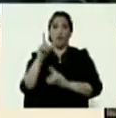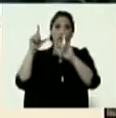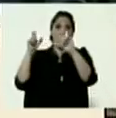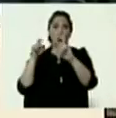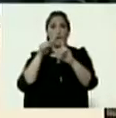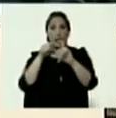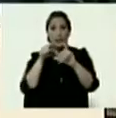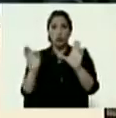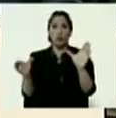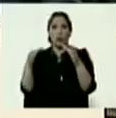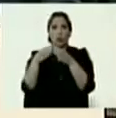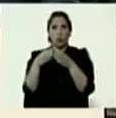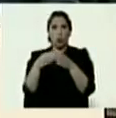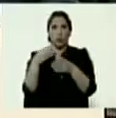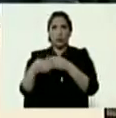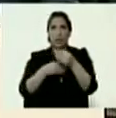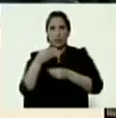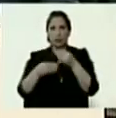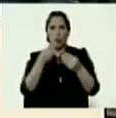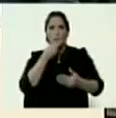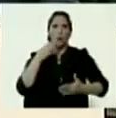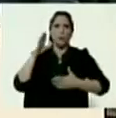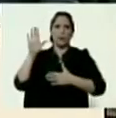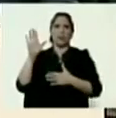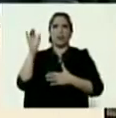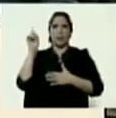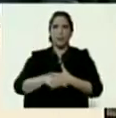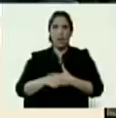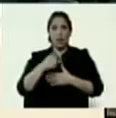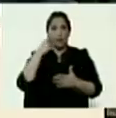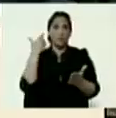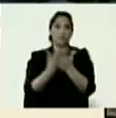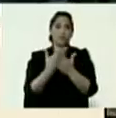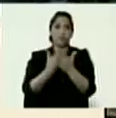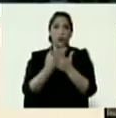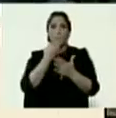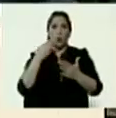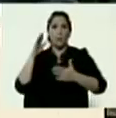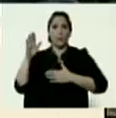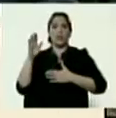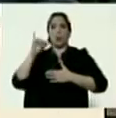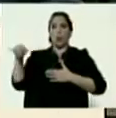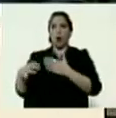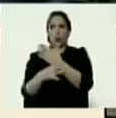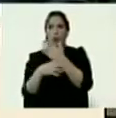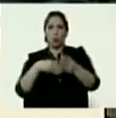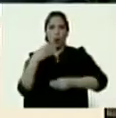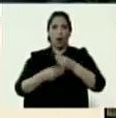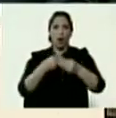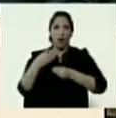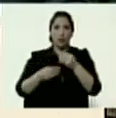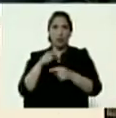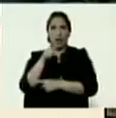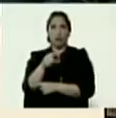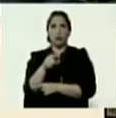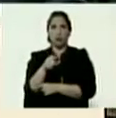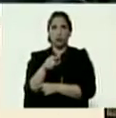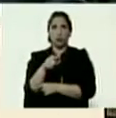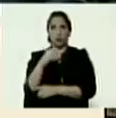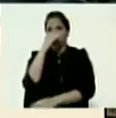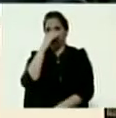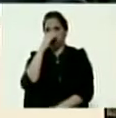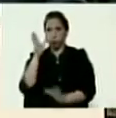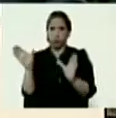producto de una reunión y de una promesa, la certificación de una promesa que Juan Guaidó le hace a estos